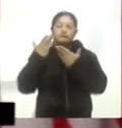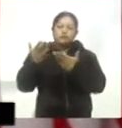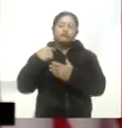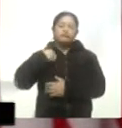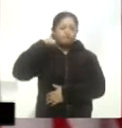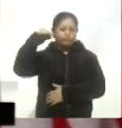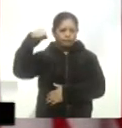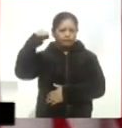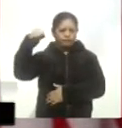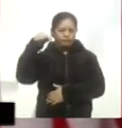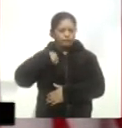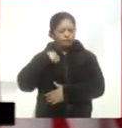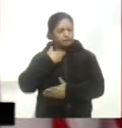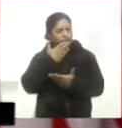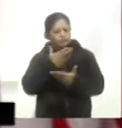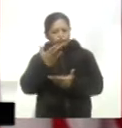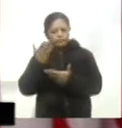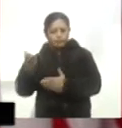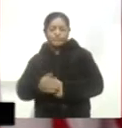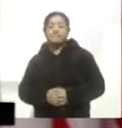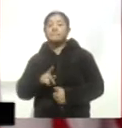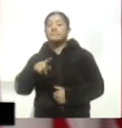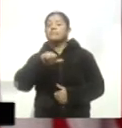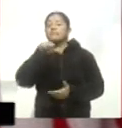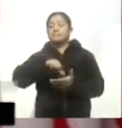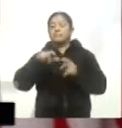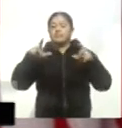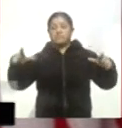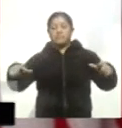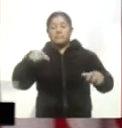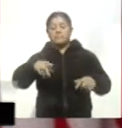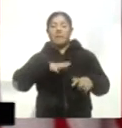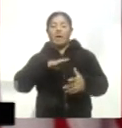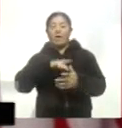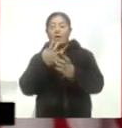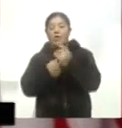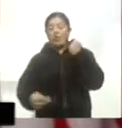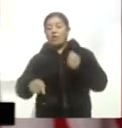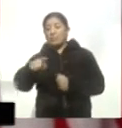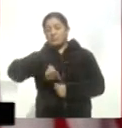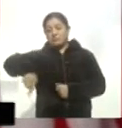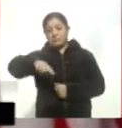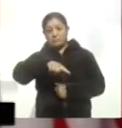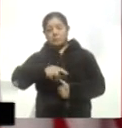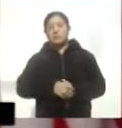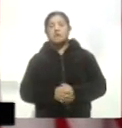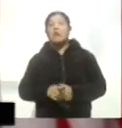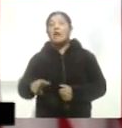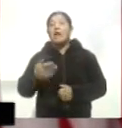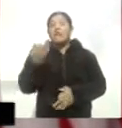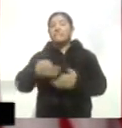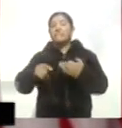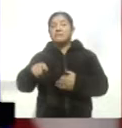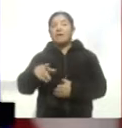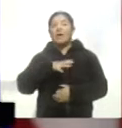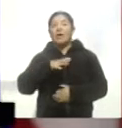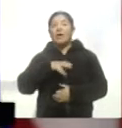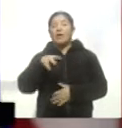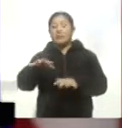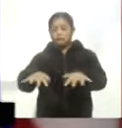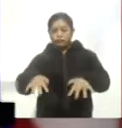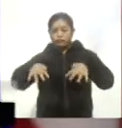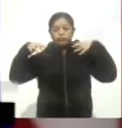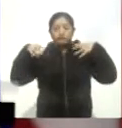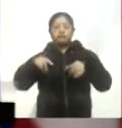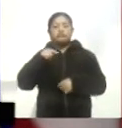Unidos. Biden habló desde un centro de convenciones vacío en Wilmington, Delaware, al final de una convención que debía celebrarse en